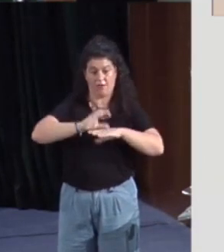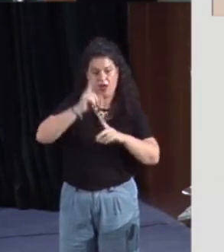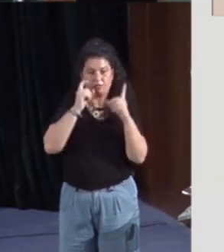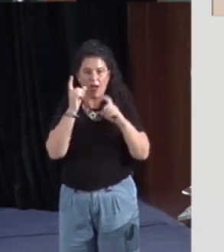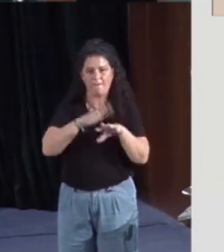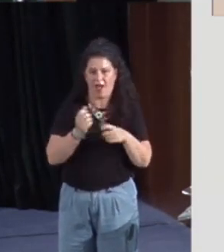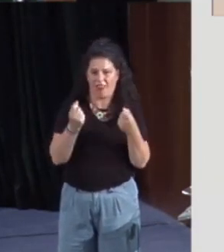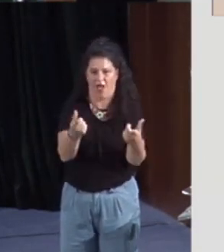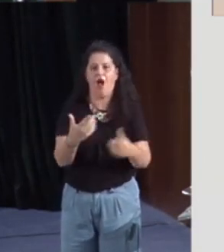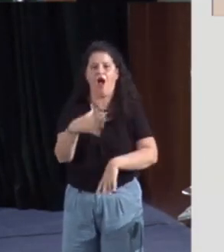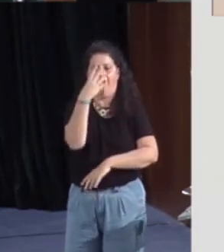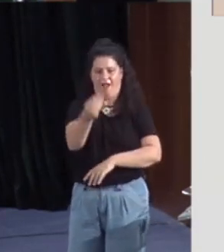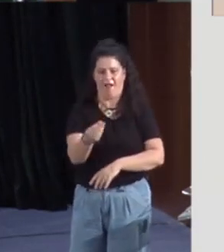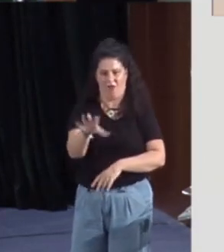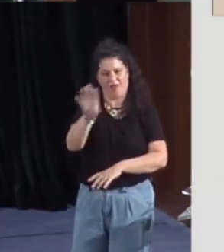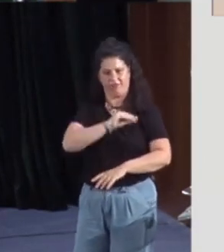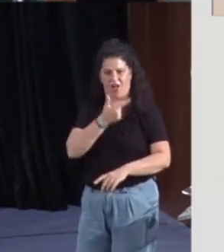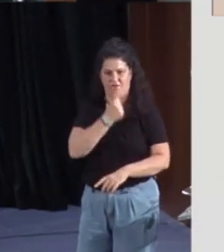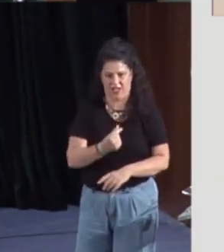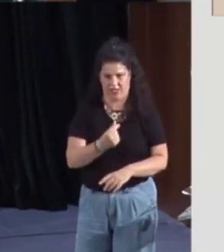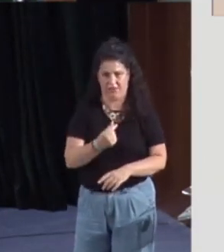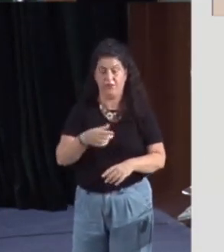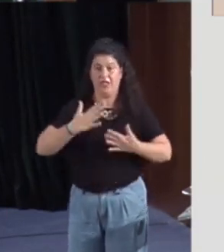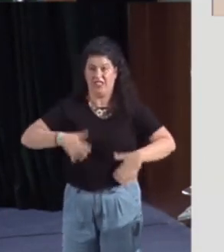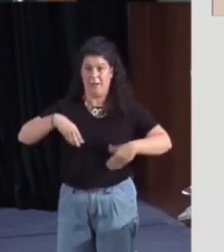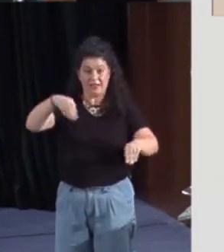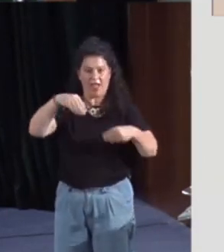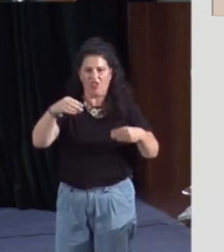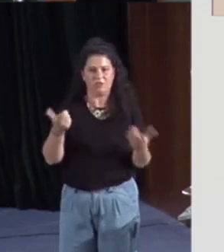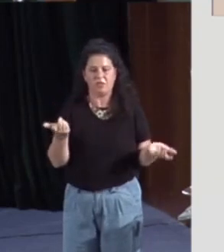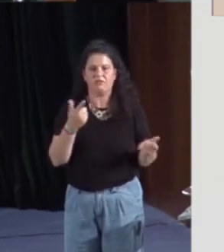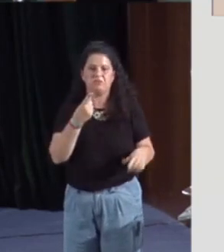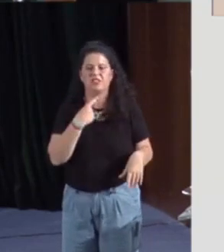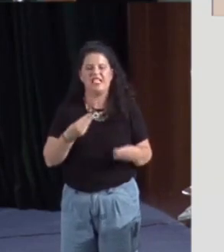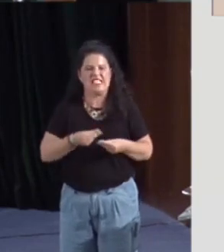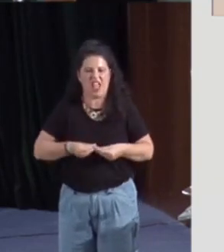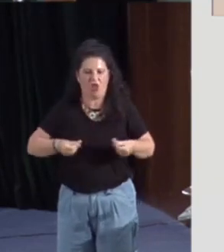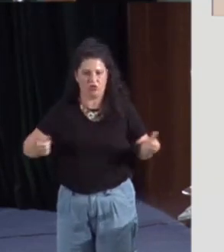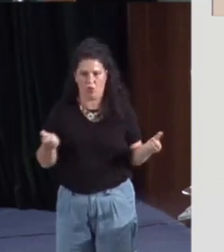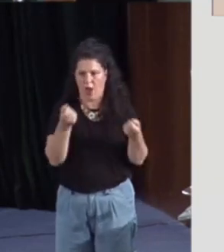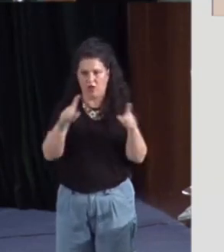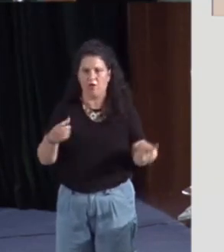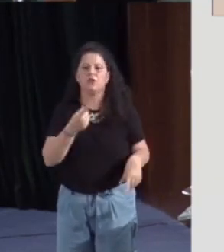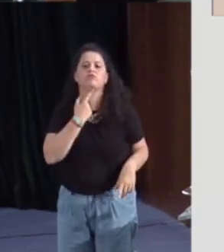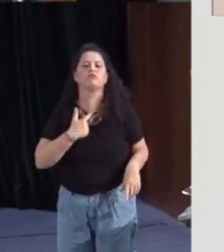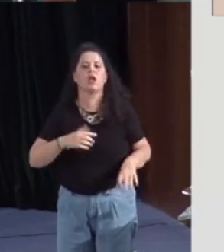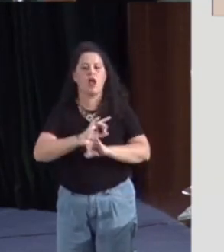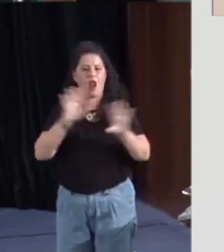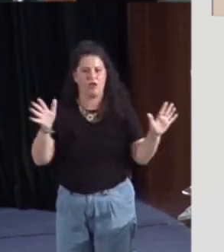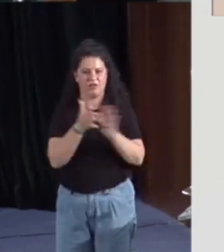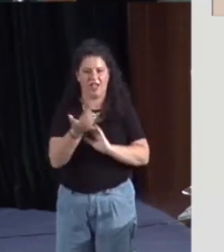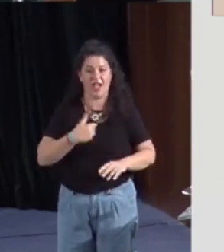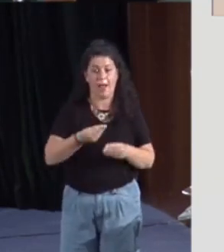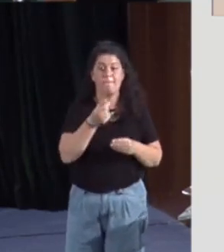un tejido, no hay ningún tipo de... O sea, lo omite directamente con el paso sedoso, ese paso sedoso lo omite,